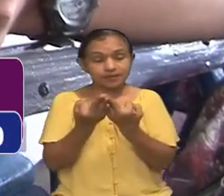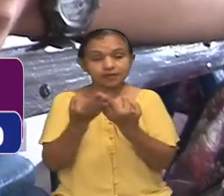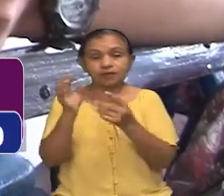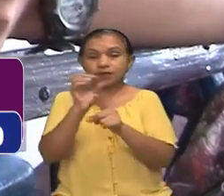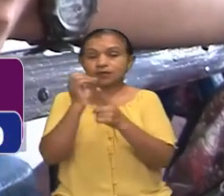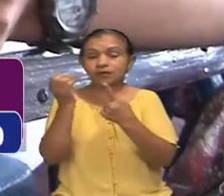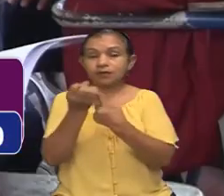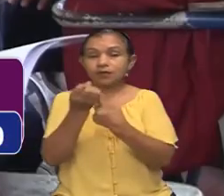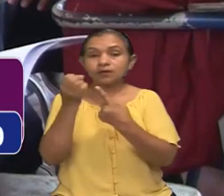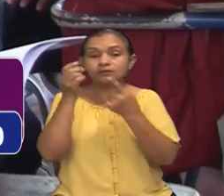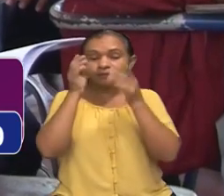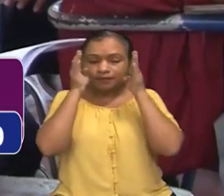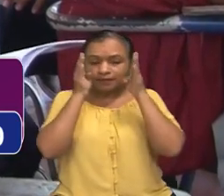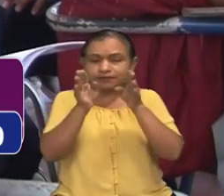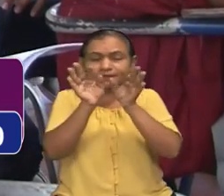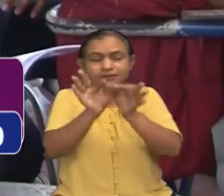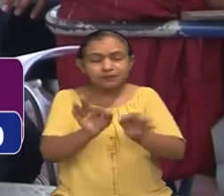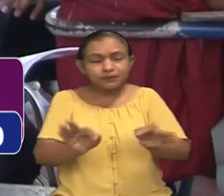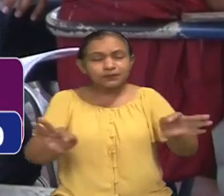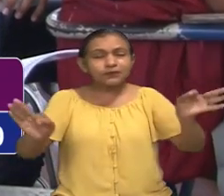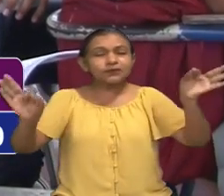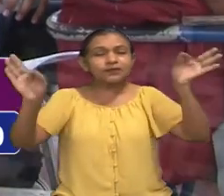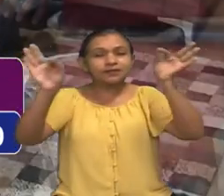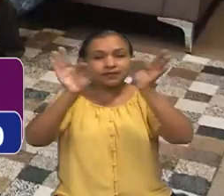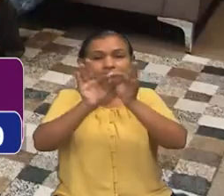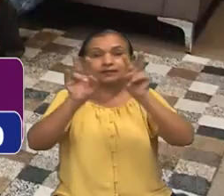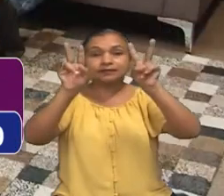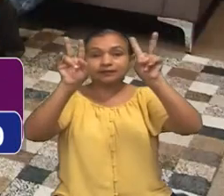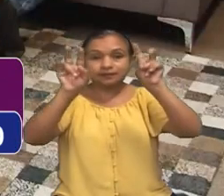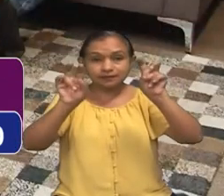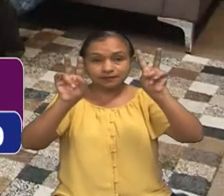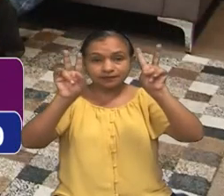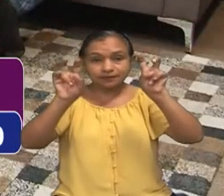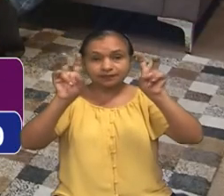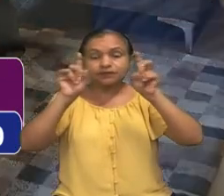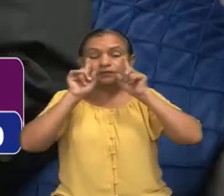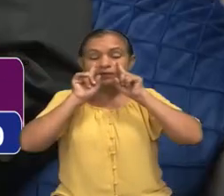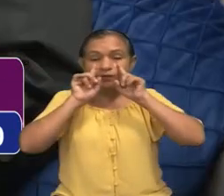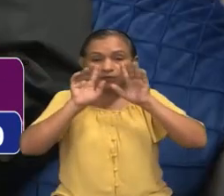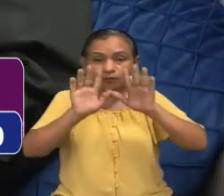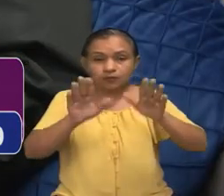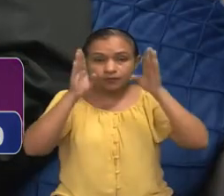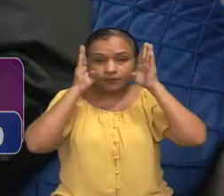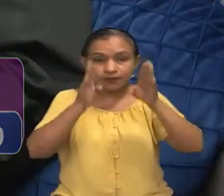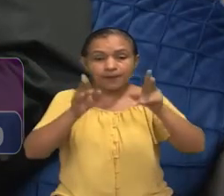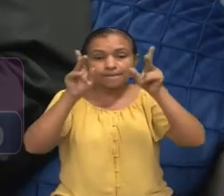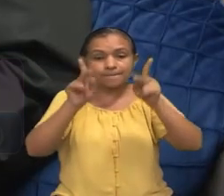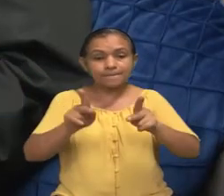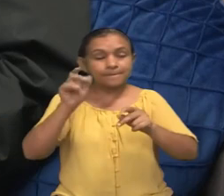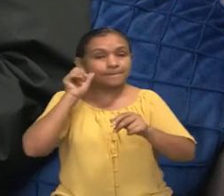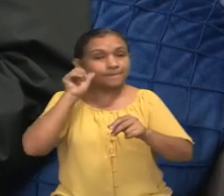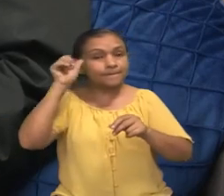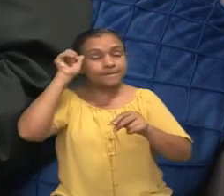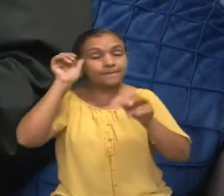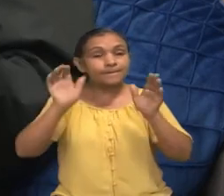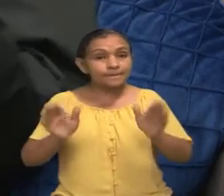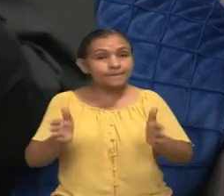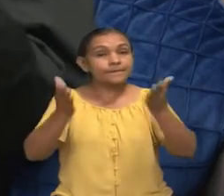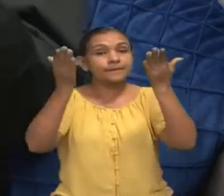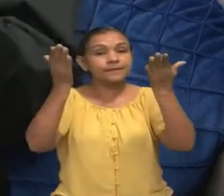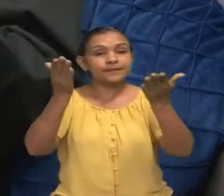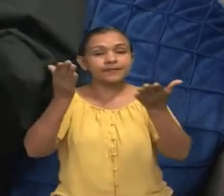de las instituciones de gobierno más importantes en materia de protección y atención a las personas adultas mayores y